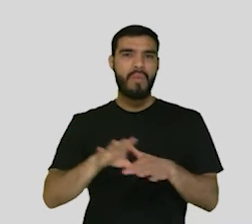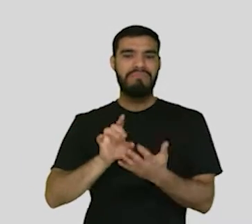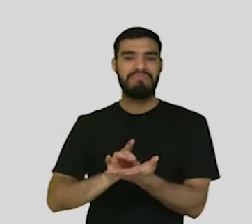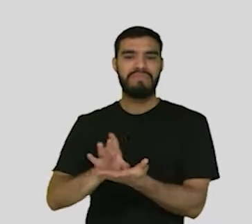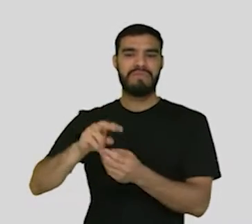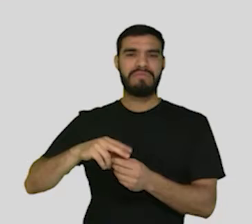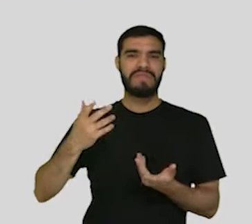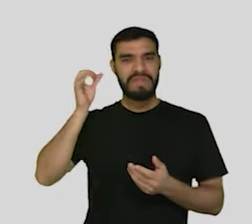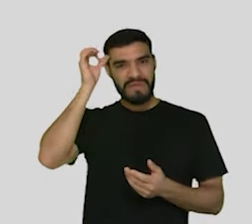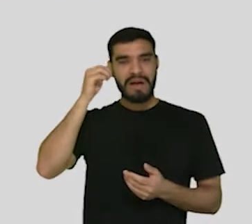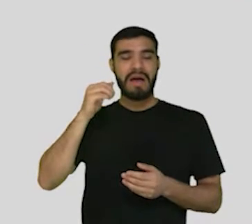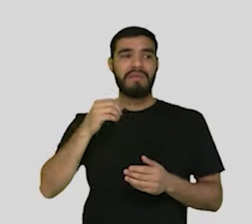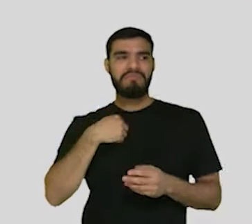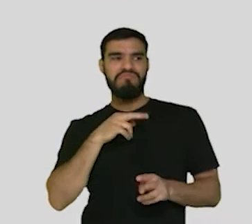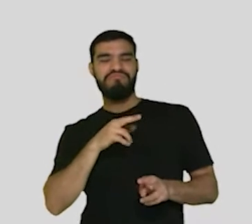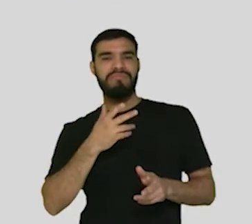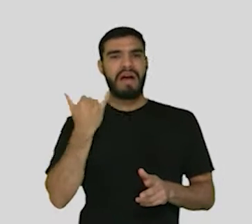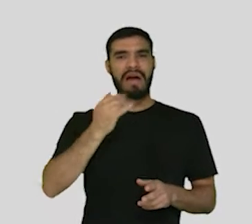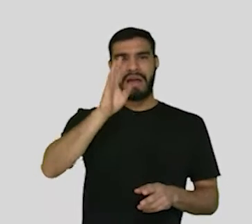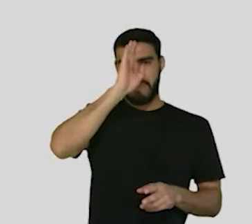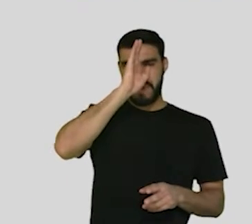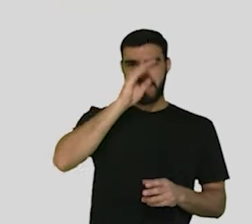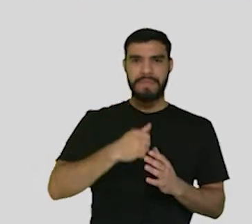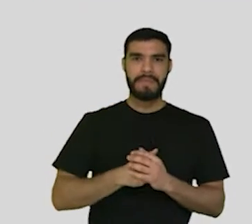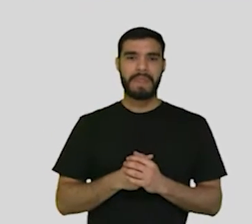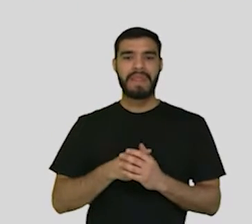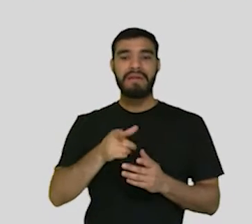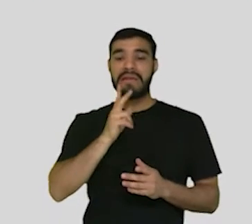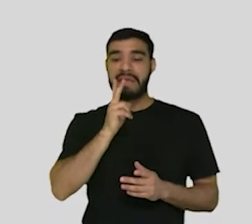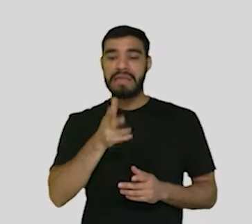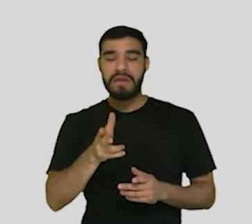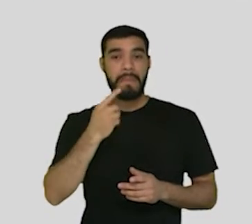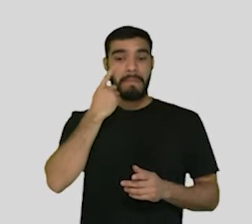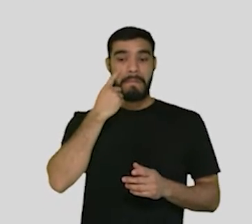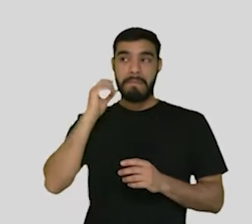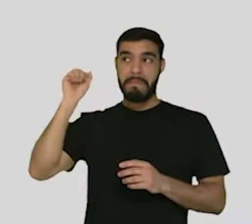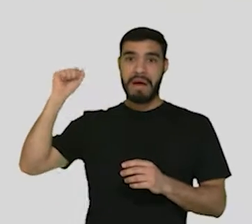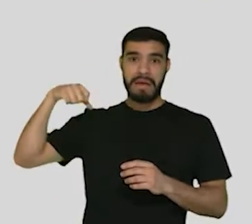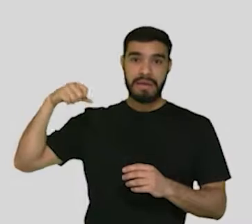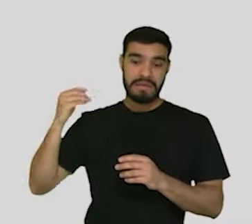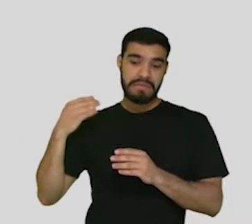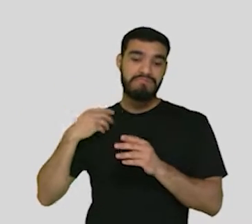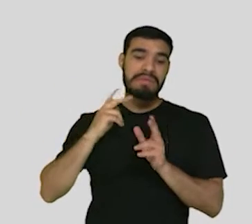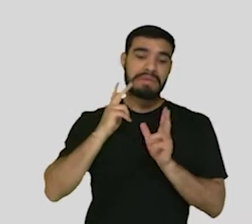jogapuwi oñemose imba apohapuwi oñemose oñeje como es hawi pero estamba